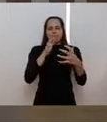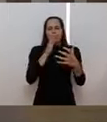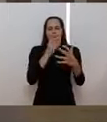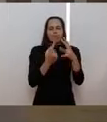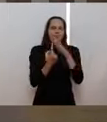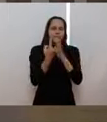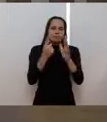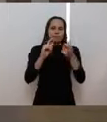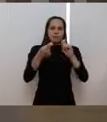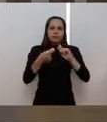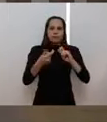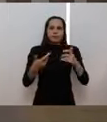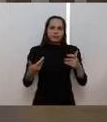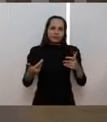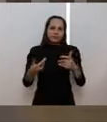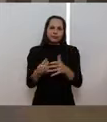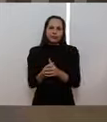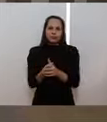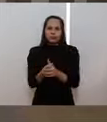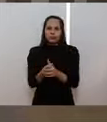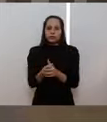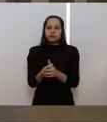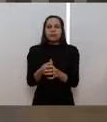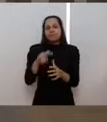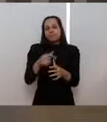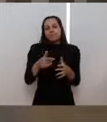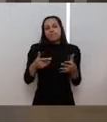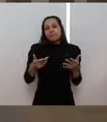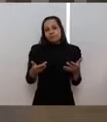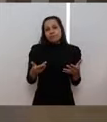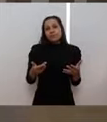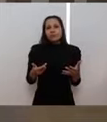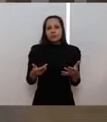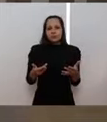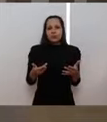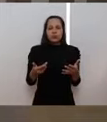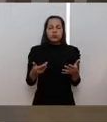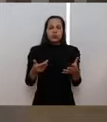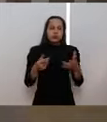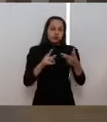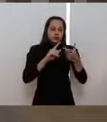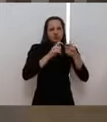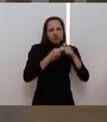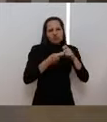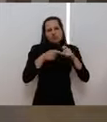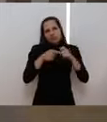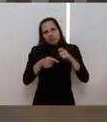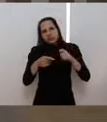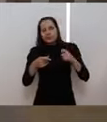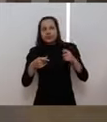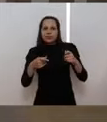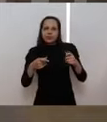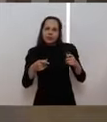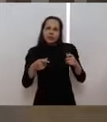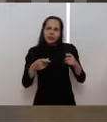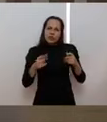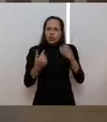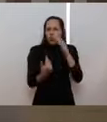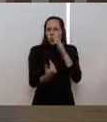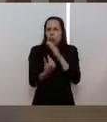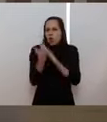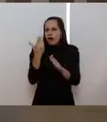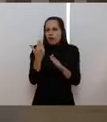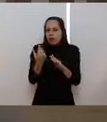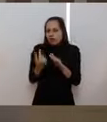y ese cambio pues nos obligó a activar por parte de la dirección un proceso que llama sistema de